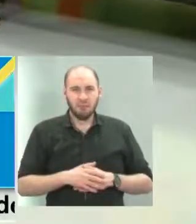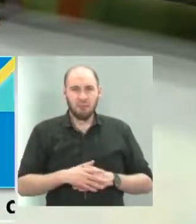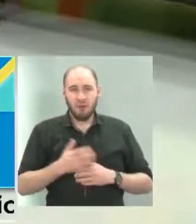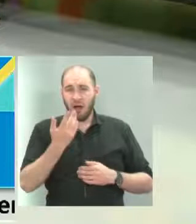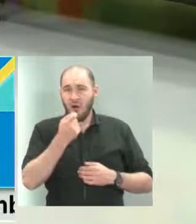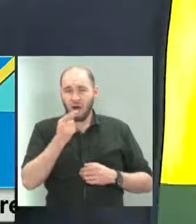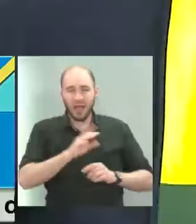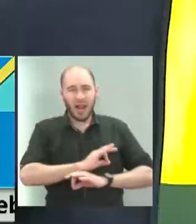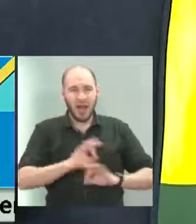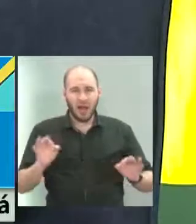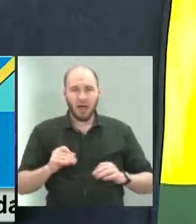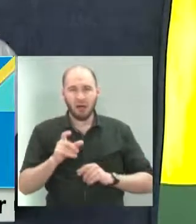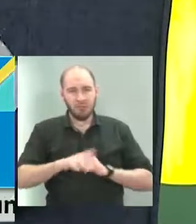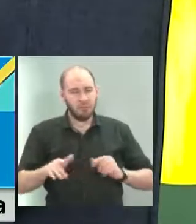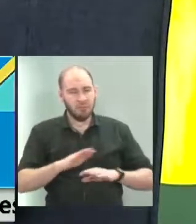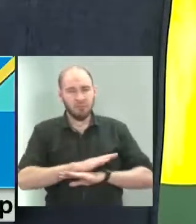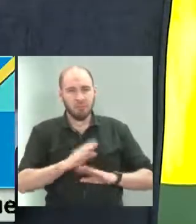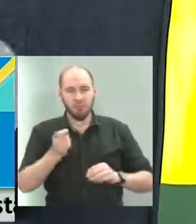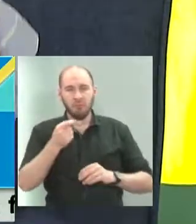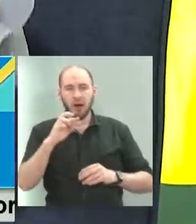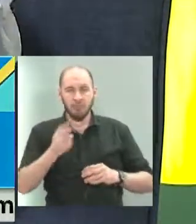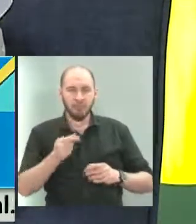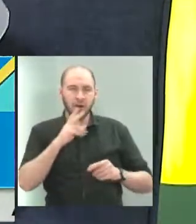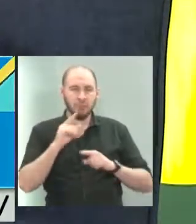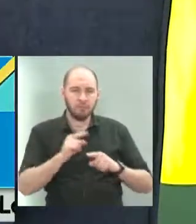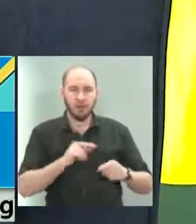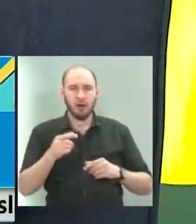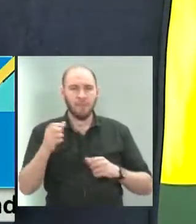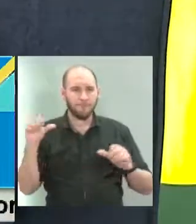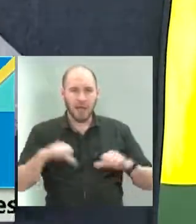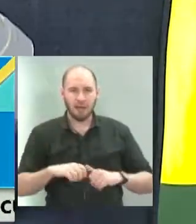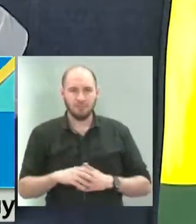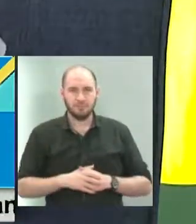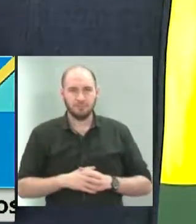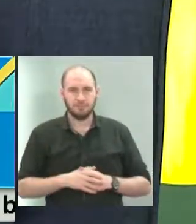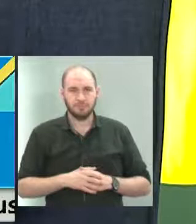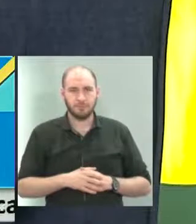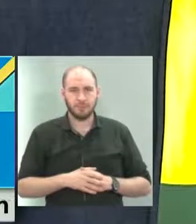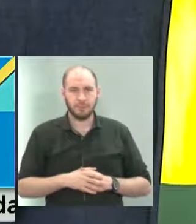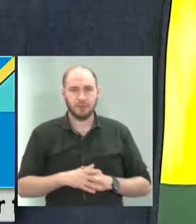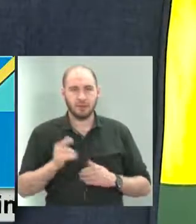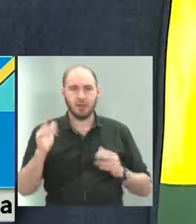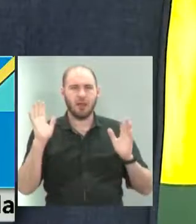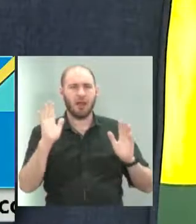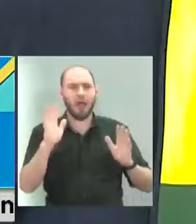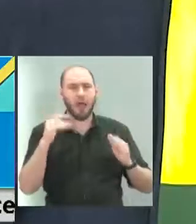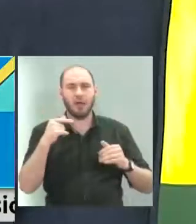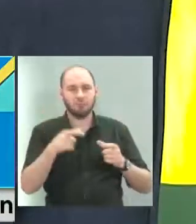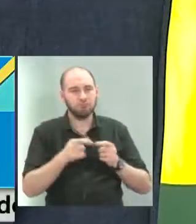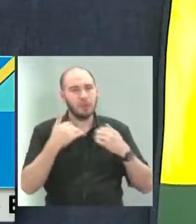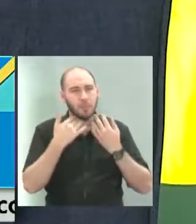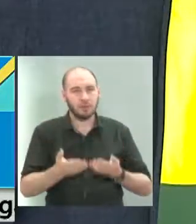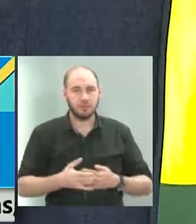grato para nadie y menos para los chicos, incluyendo los padres, incluyendo los técnicos desubicados, incluyendo la hinchada, por más pequeña que